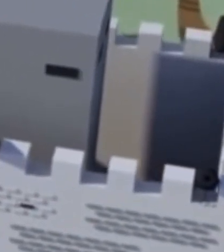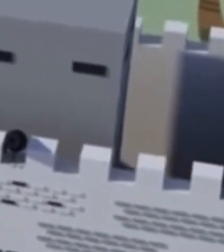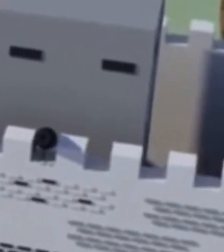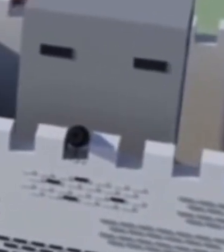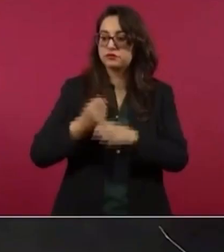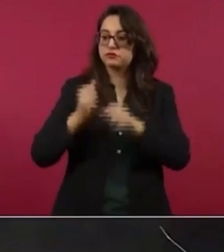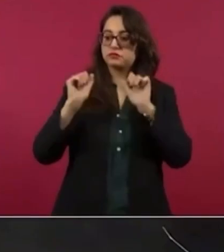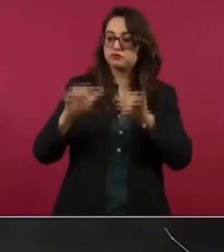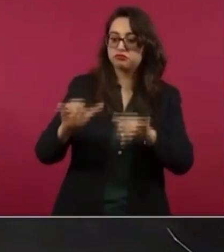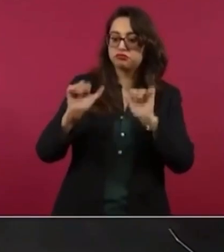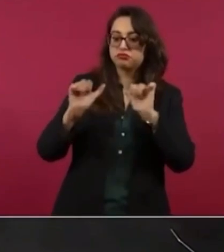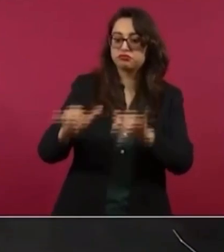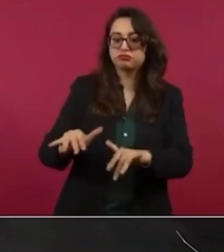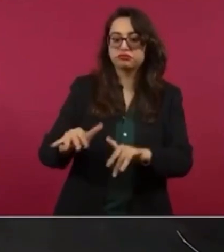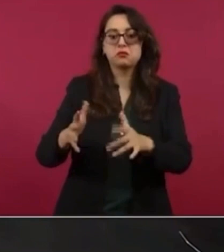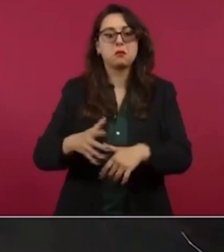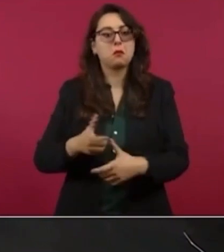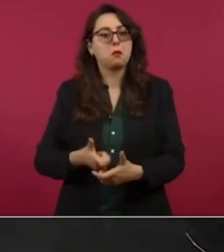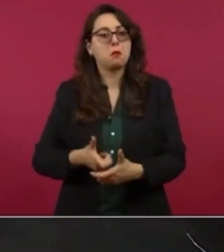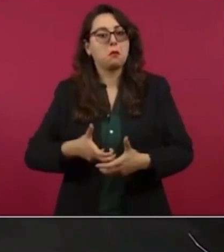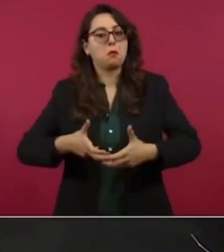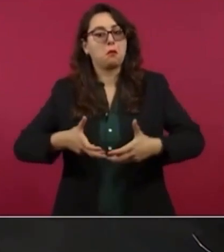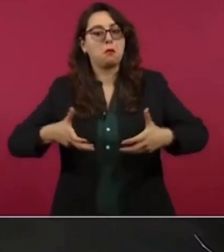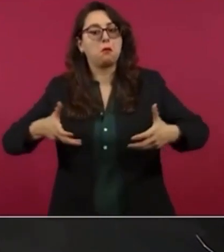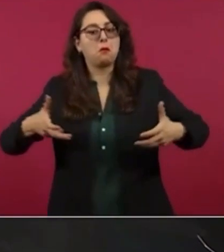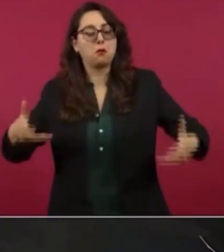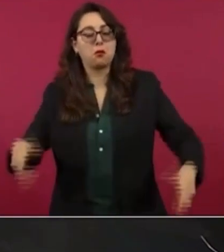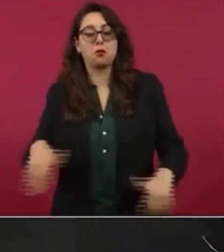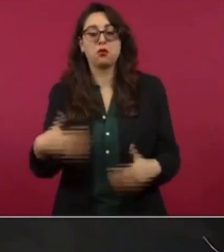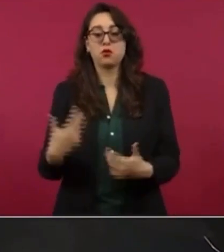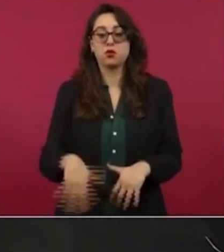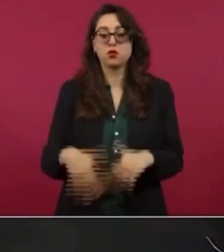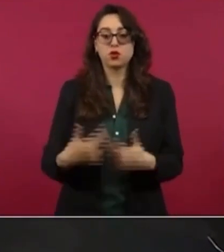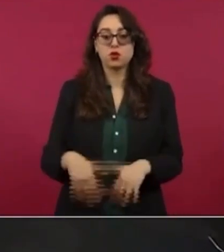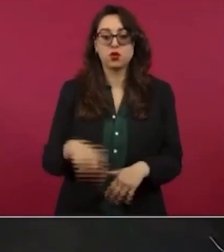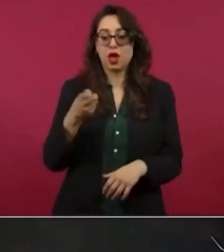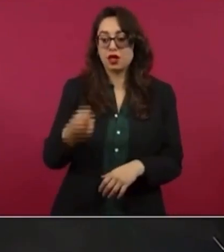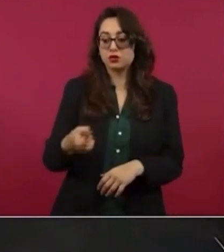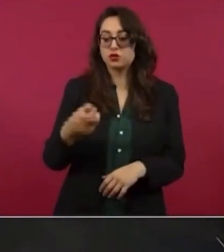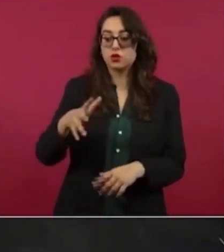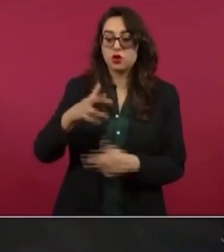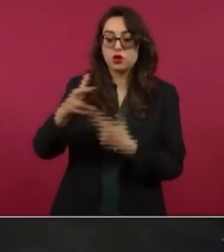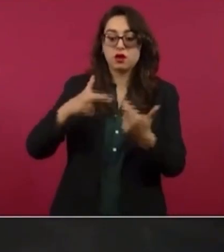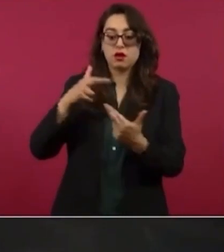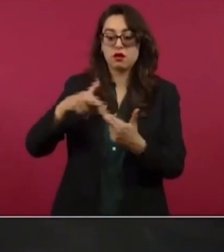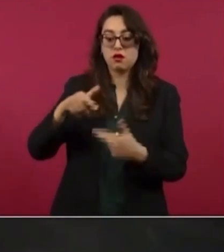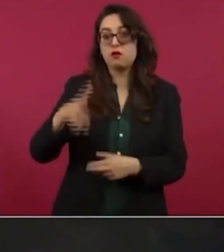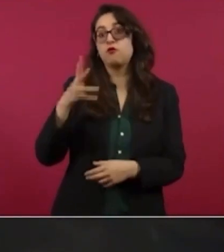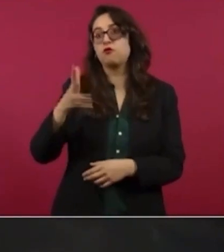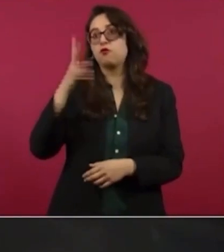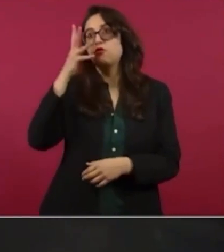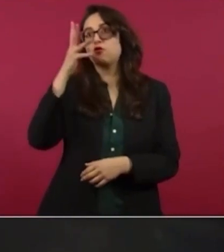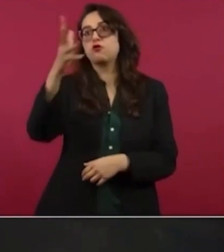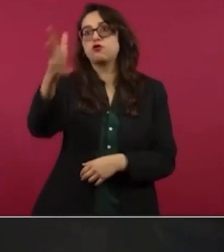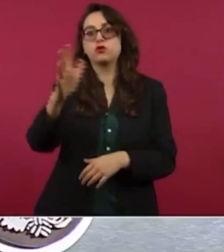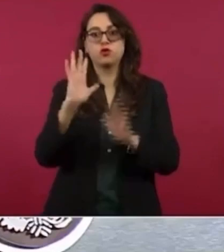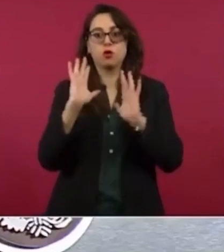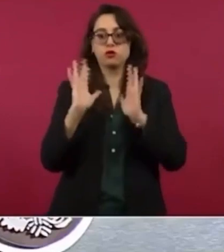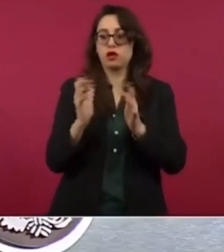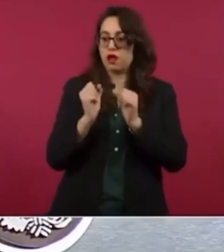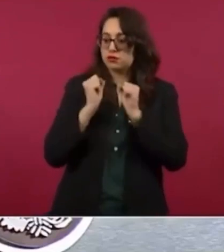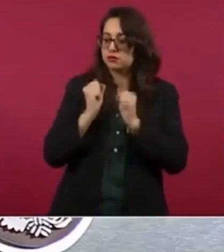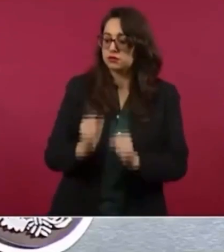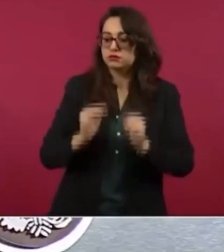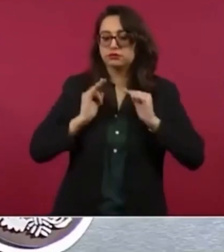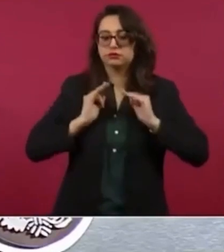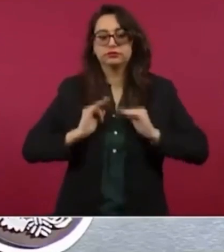región. Se trata de un proyecto vertebral para el futuro económico regional que tendrá un impacto directo en la